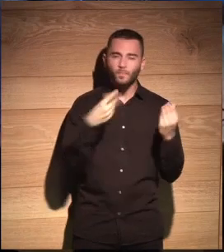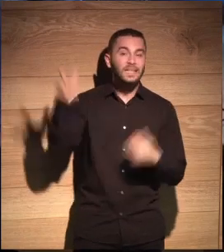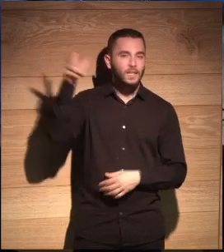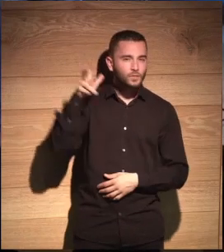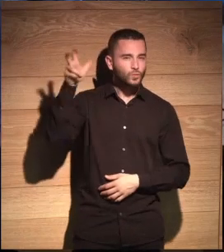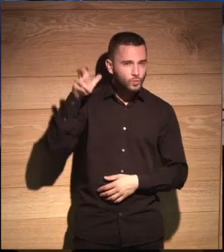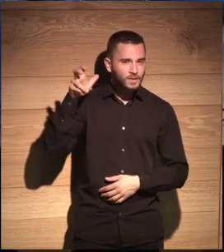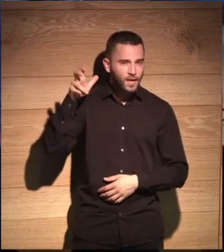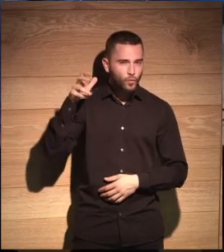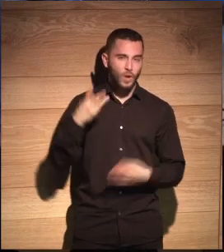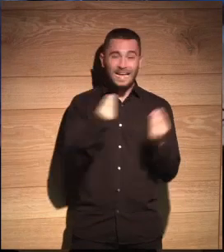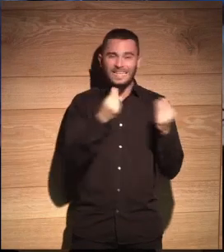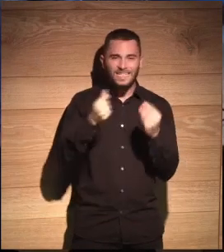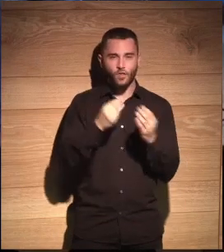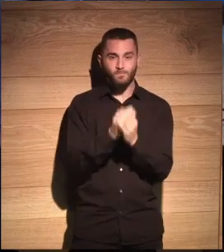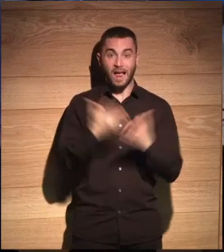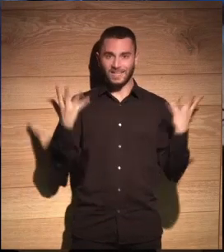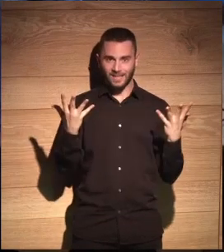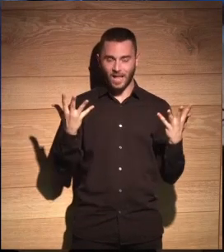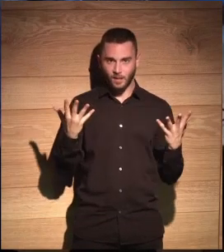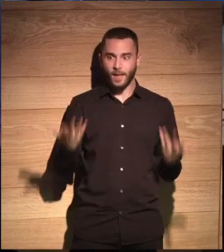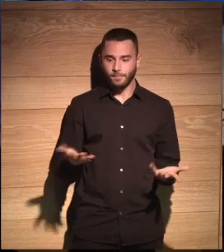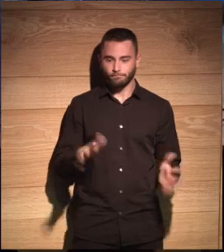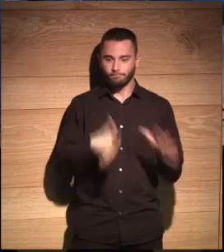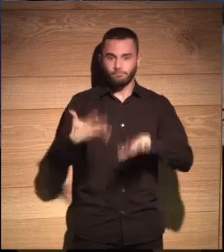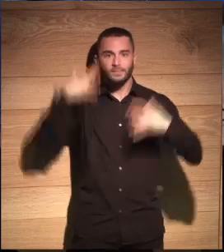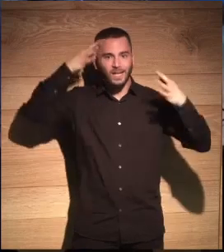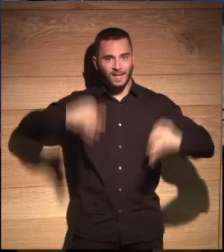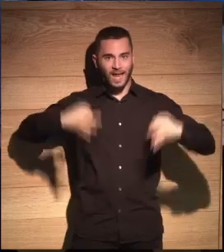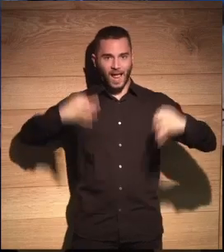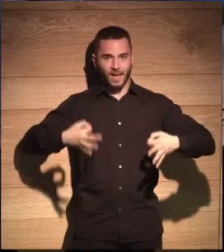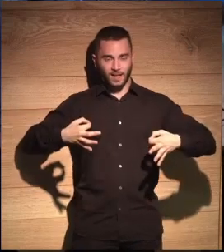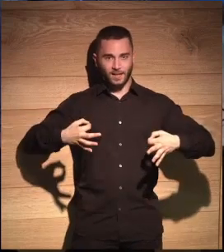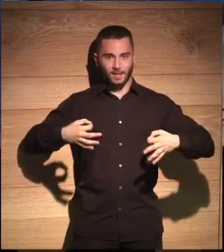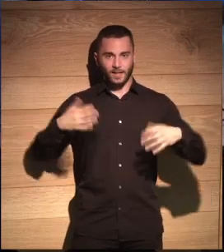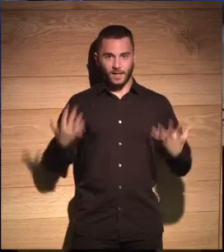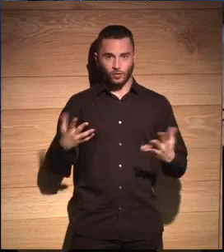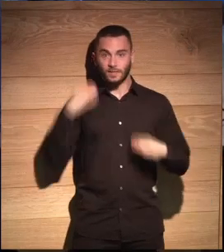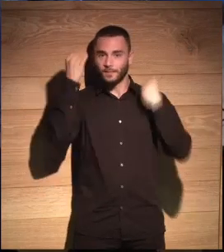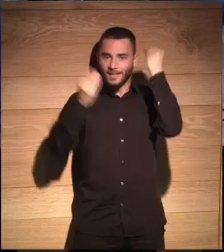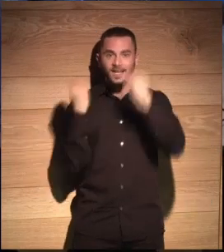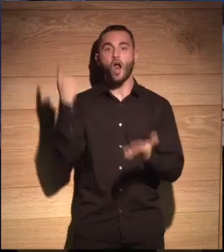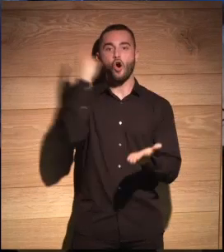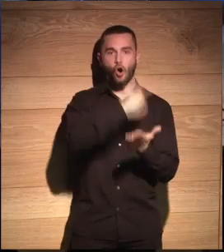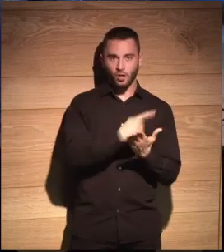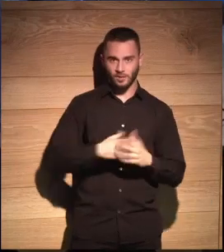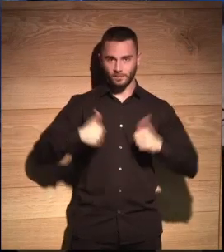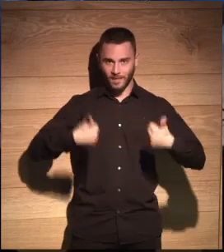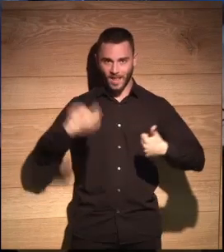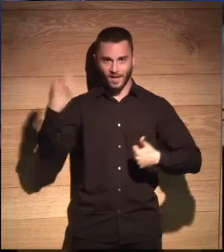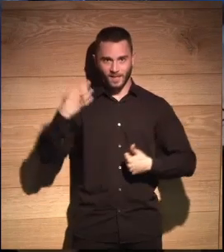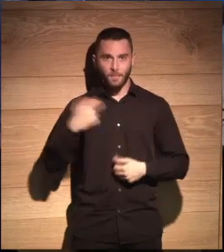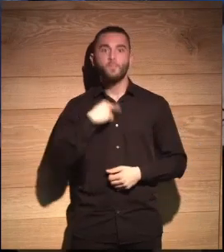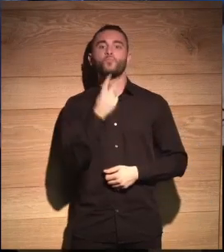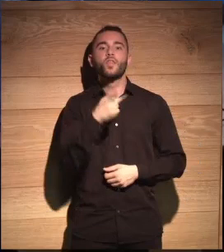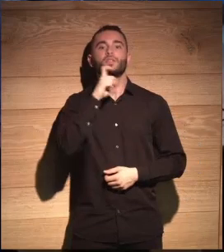bien abstracta y que de repente se hace real, ¿no? Entonces tienes que empezar a repensar cómo serían esas